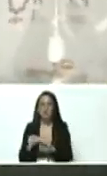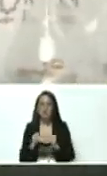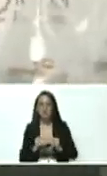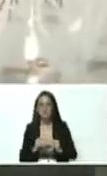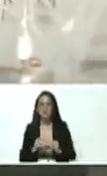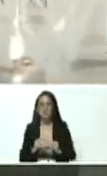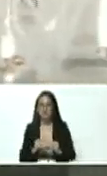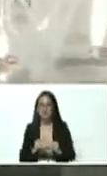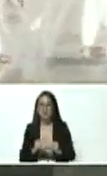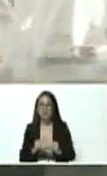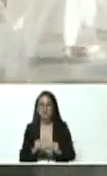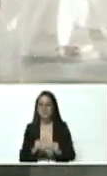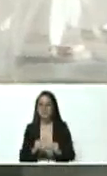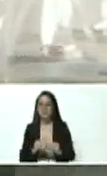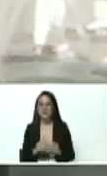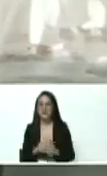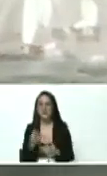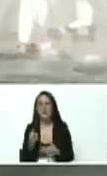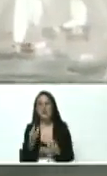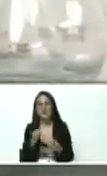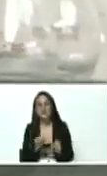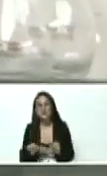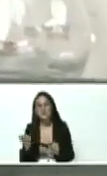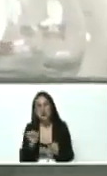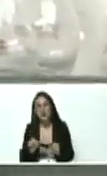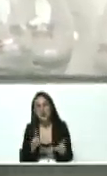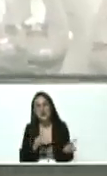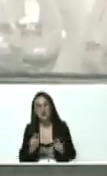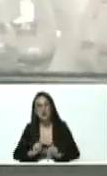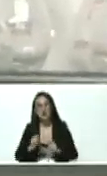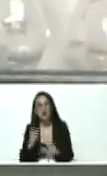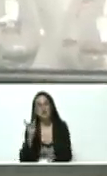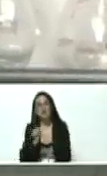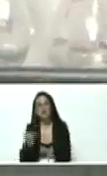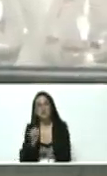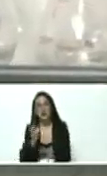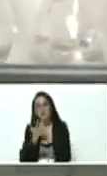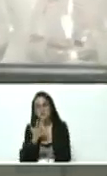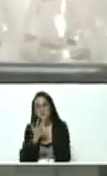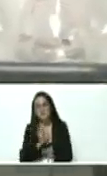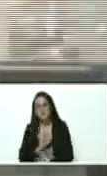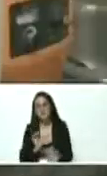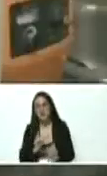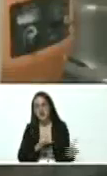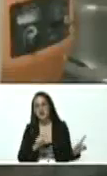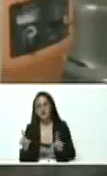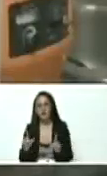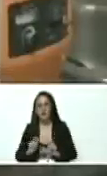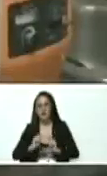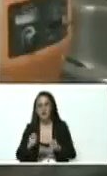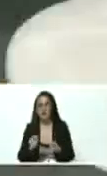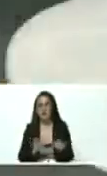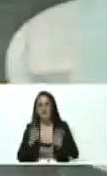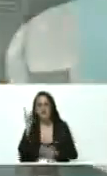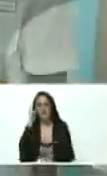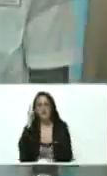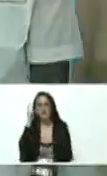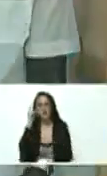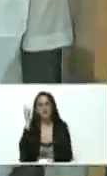¿Ustedes calculan que en cuántas semanas ya estamos listos para entregarlo? 2 semanas, presidente. ¿Ah? En 2 semanas estamos listos, presidente. En unos 15